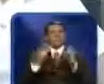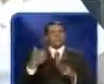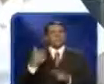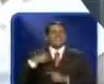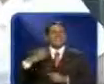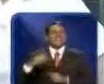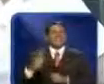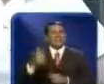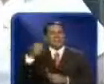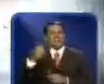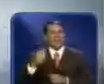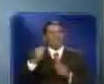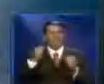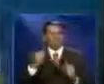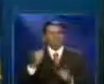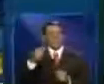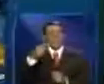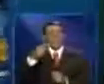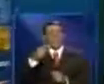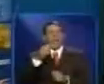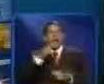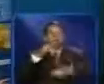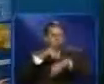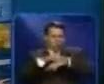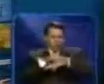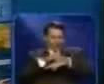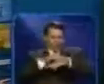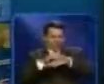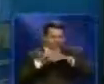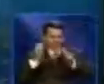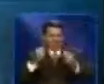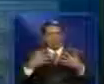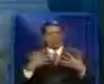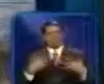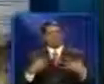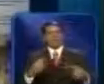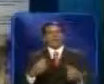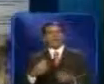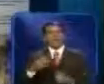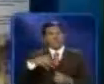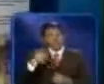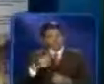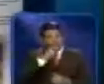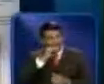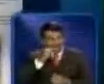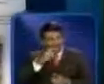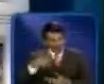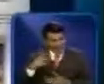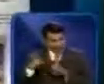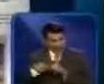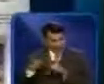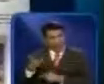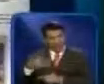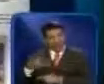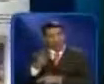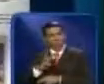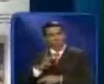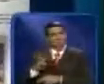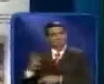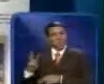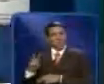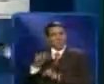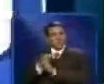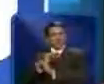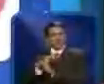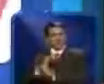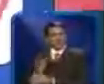nivel de hidratación distinto. Si quiere volver a ver estas informaciones, consulte la página web de El Observador en la dirección que